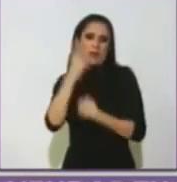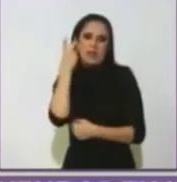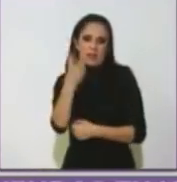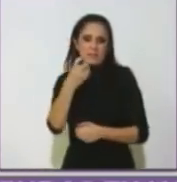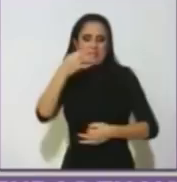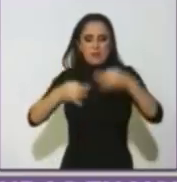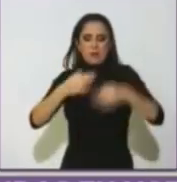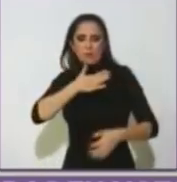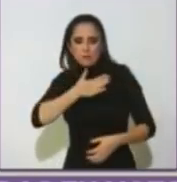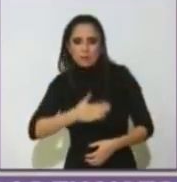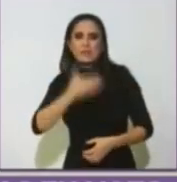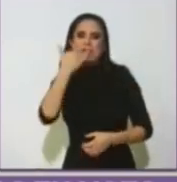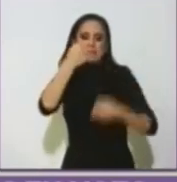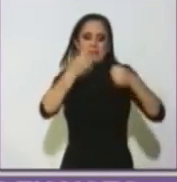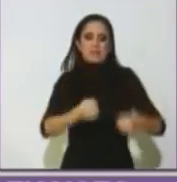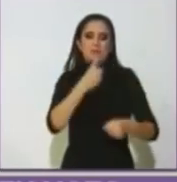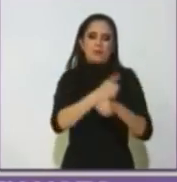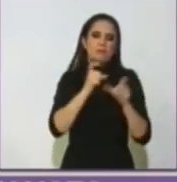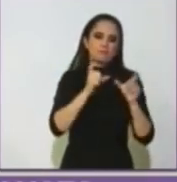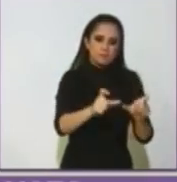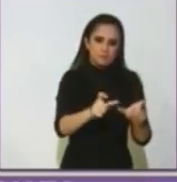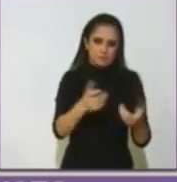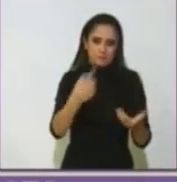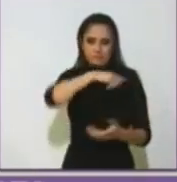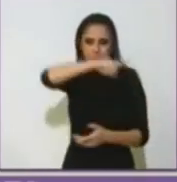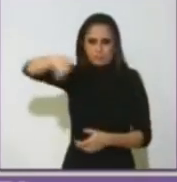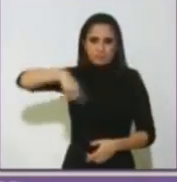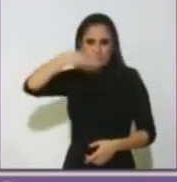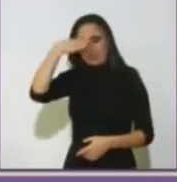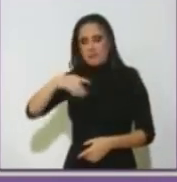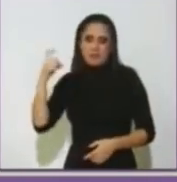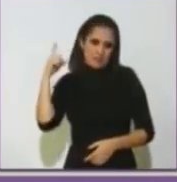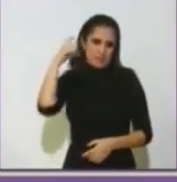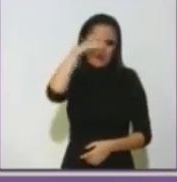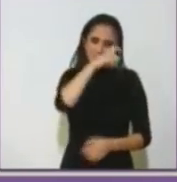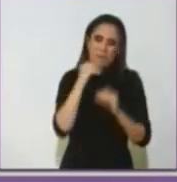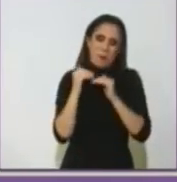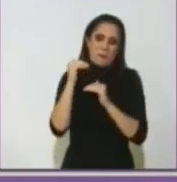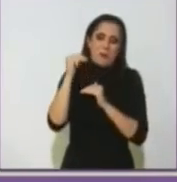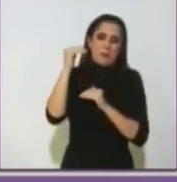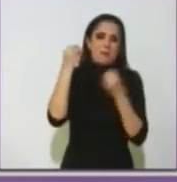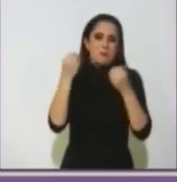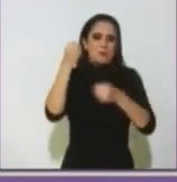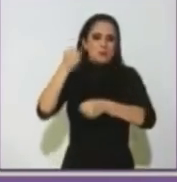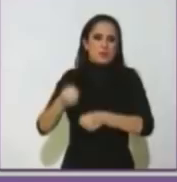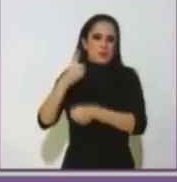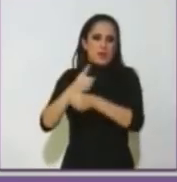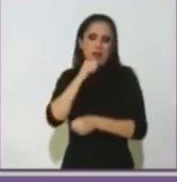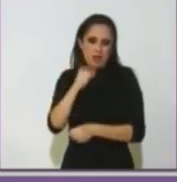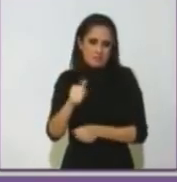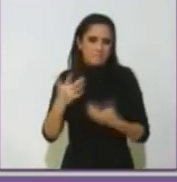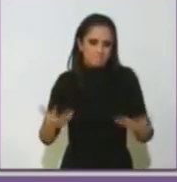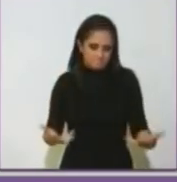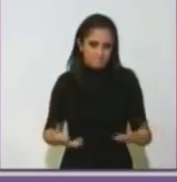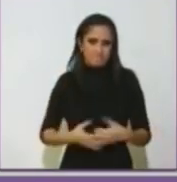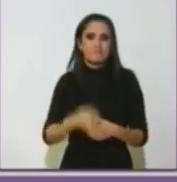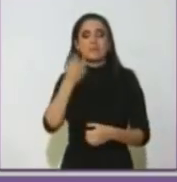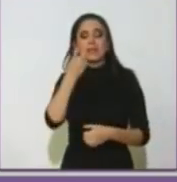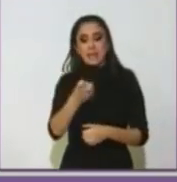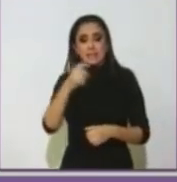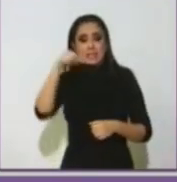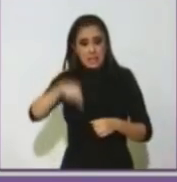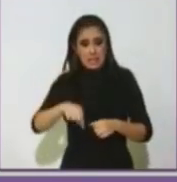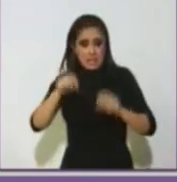serio que a todos nos afecta y que últimamente se ha incrementado este asunto es el que hoy